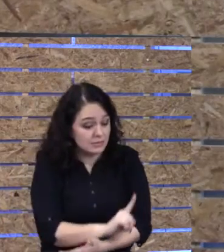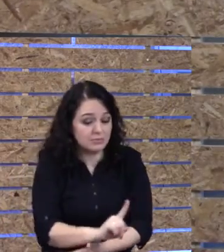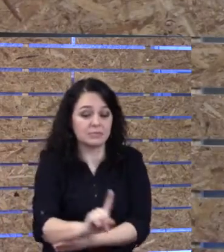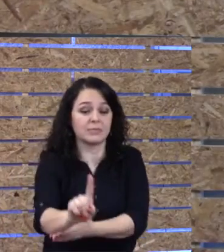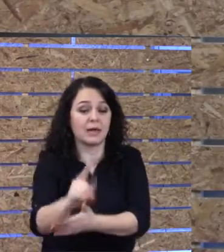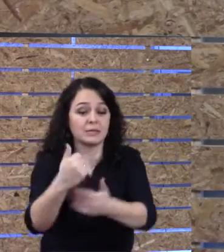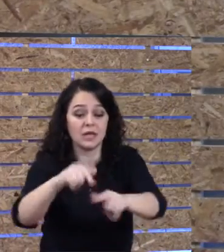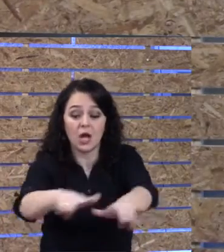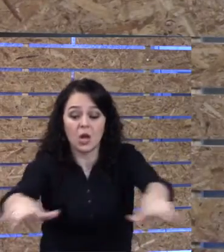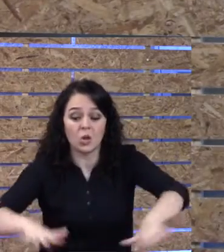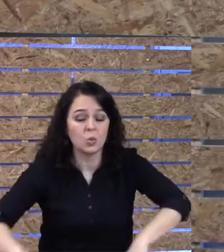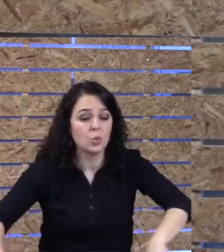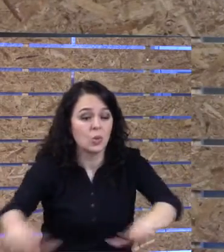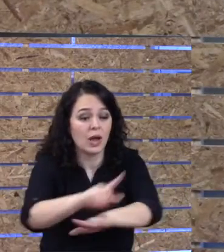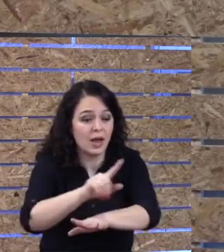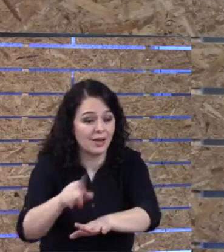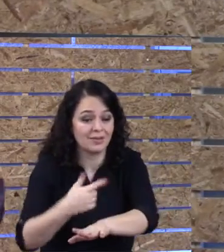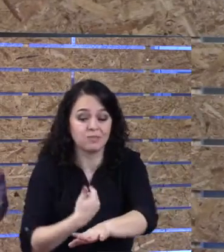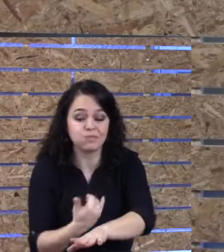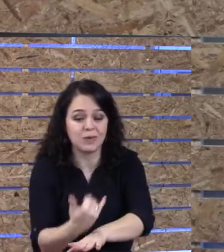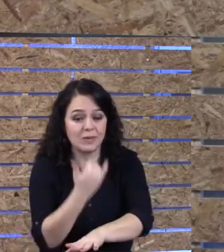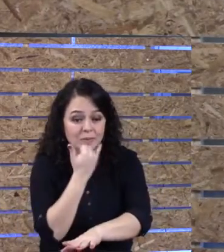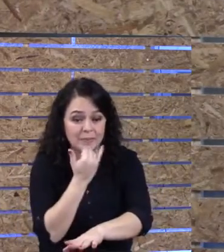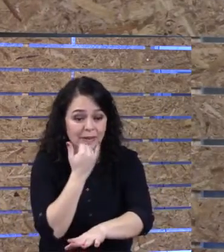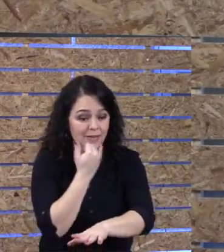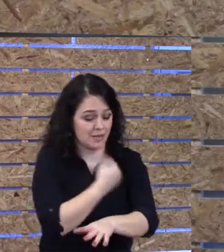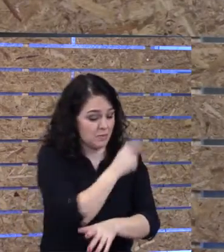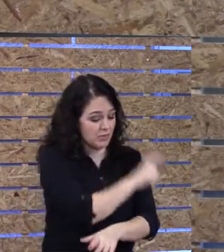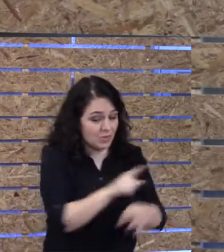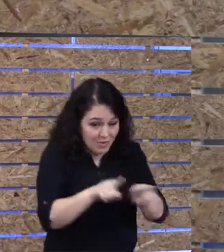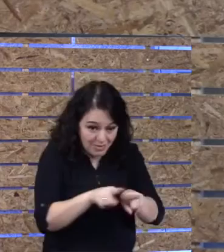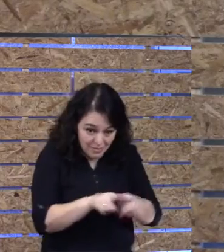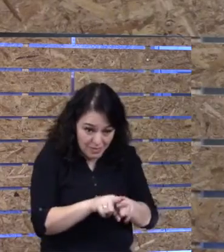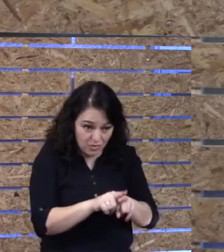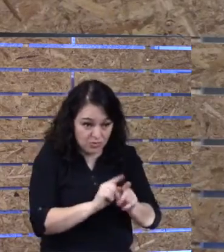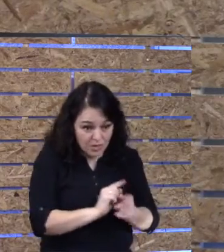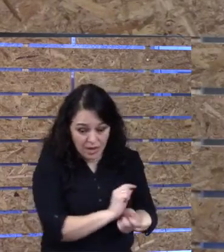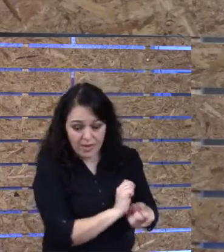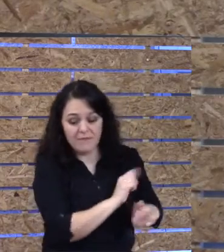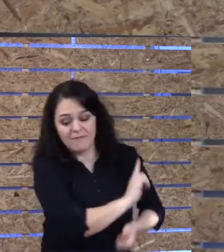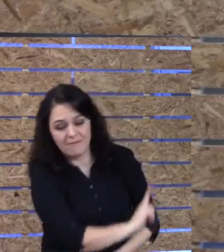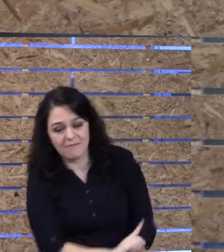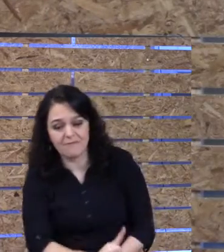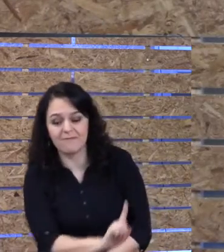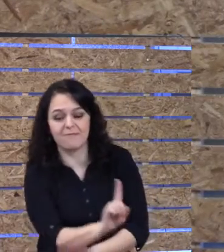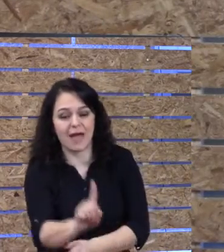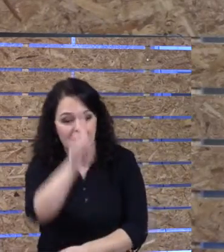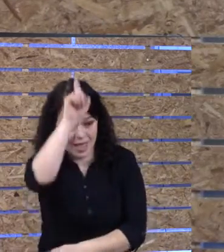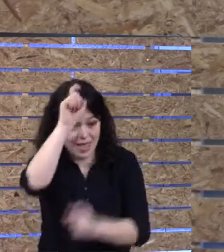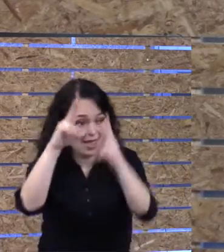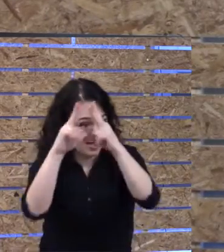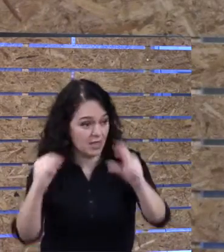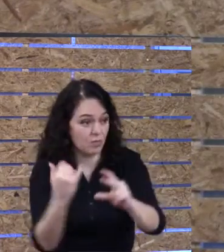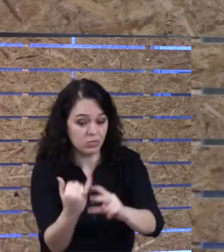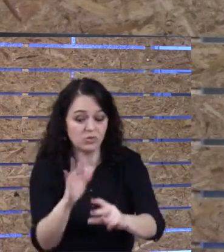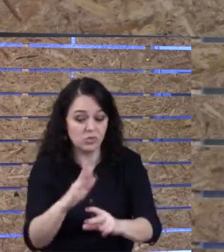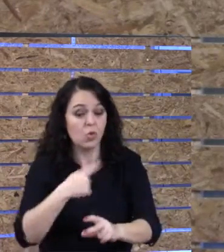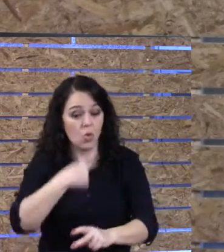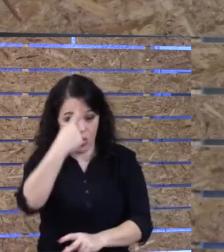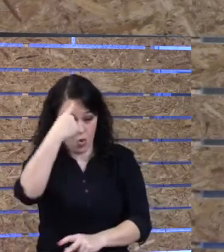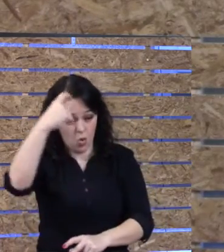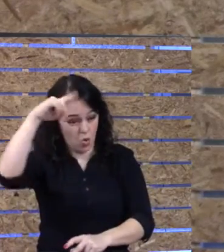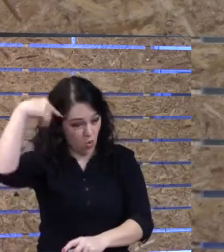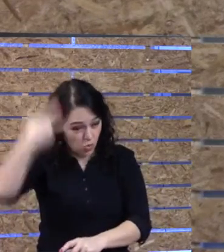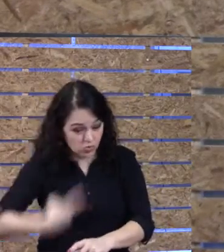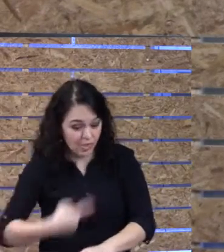egipcios detestaban esa ocupación y así aseguraban que se reservaban un espacio especial en la cultura. El pueblo